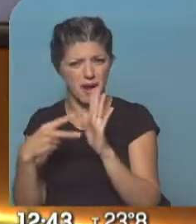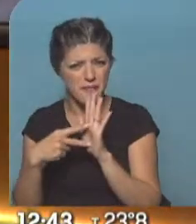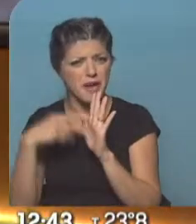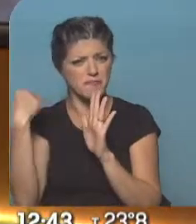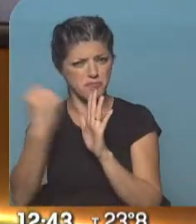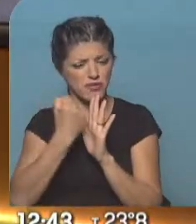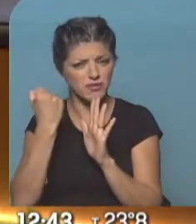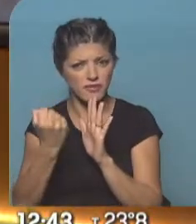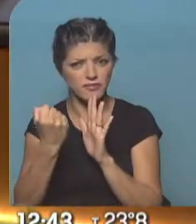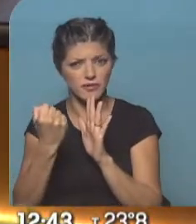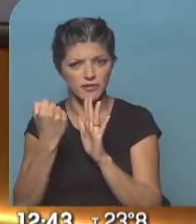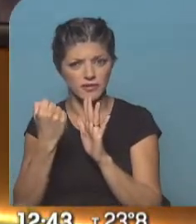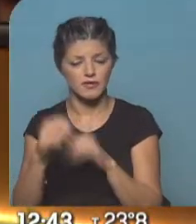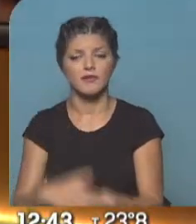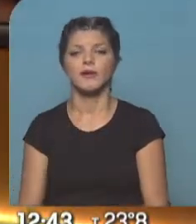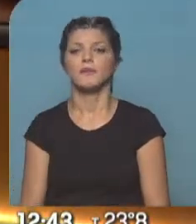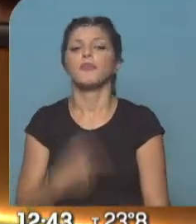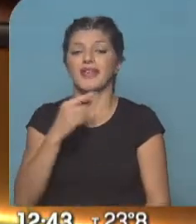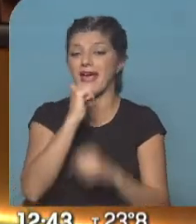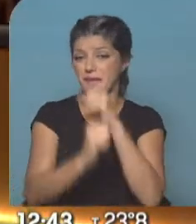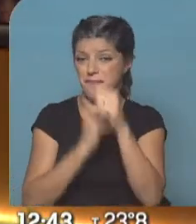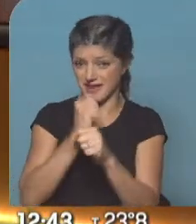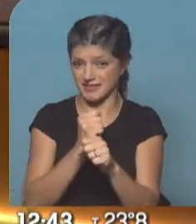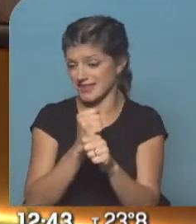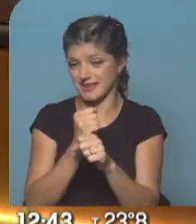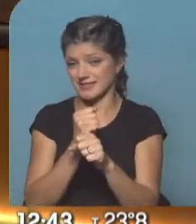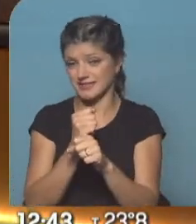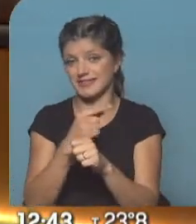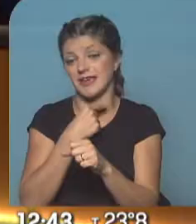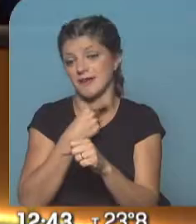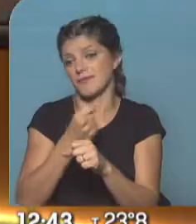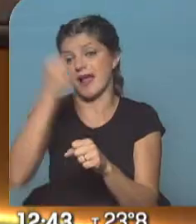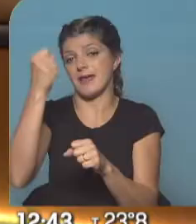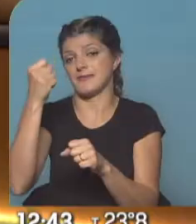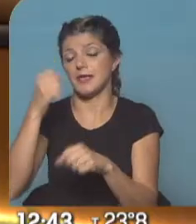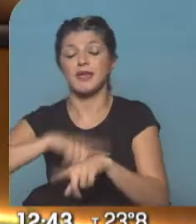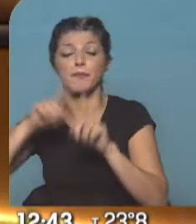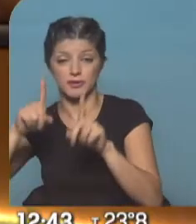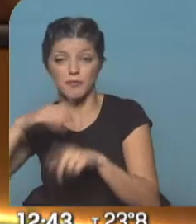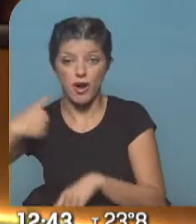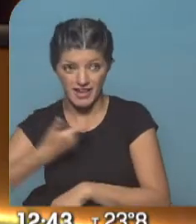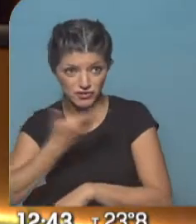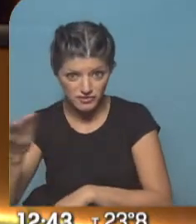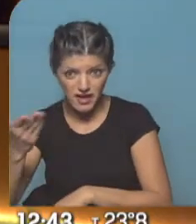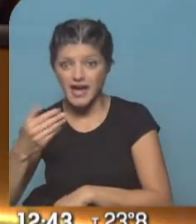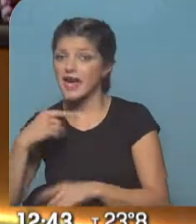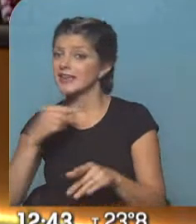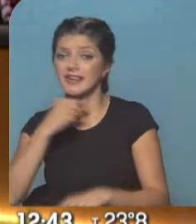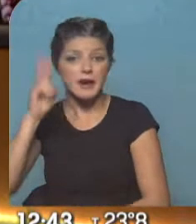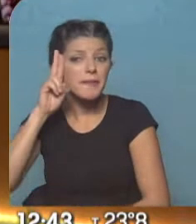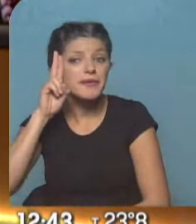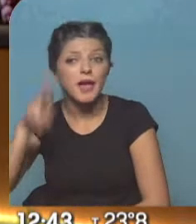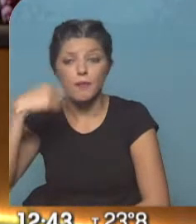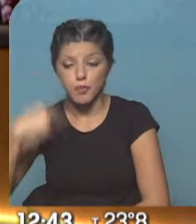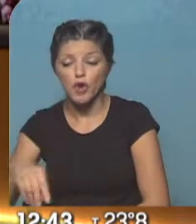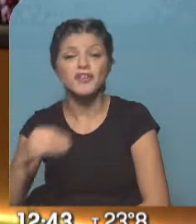fuerte entre los deseos de esas empresas de rentabilizar y los deseos de esas sociedades de respetar lo sagrado